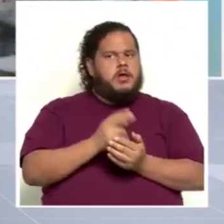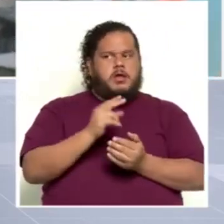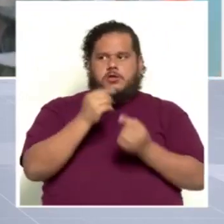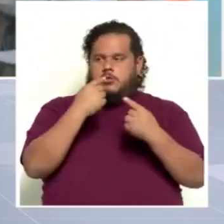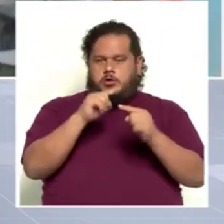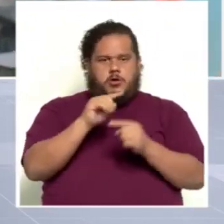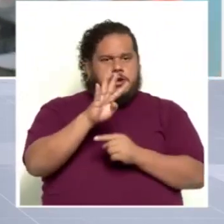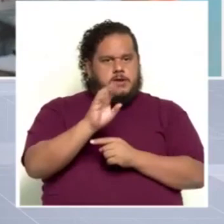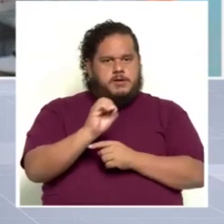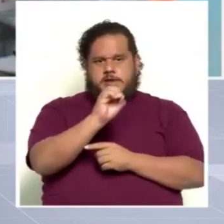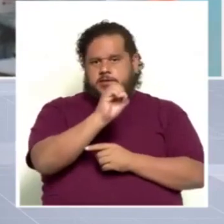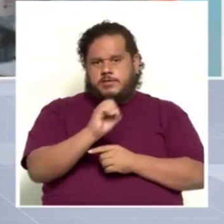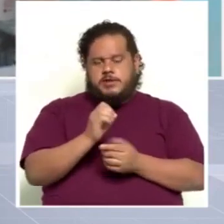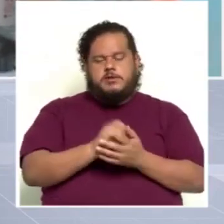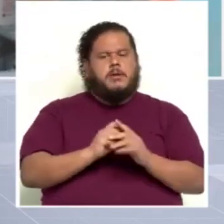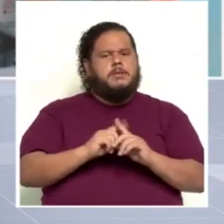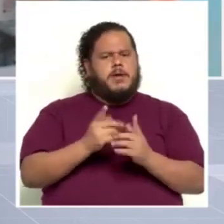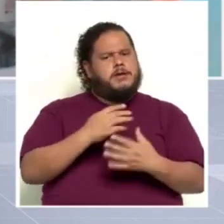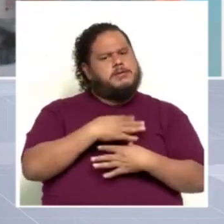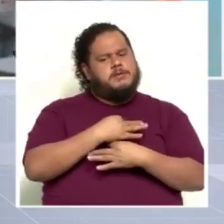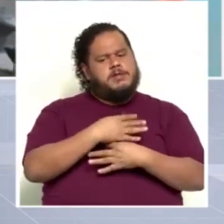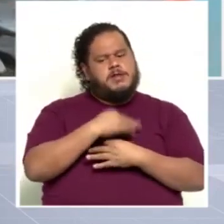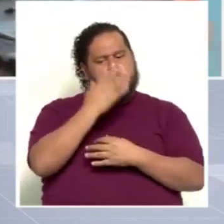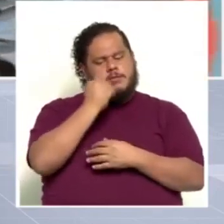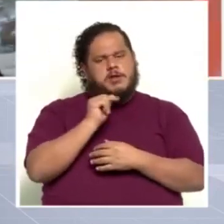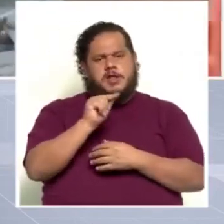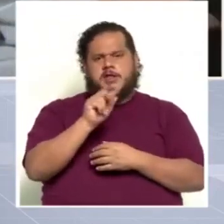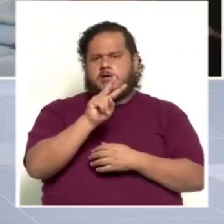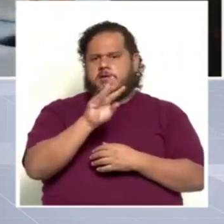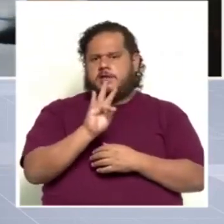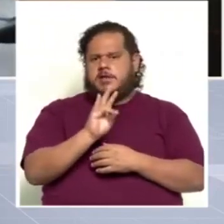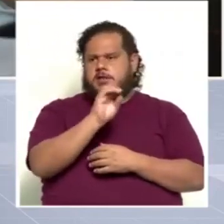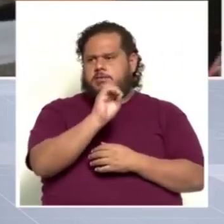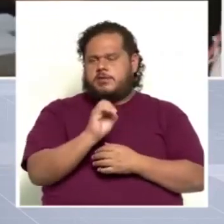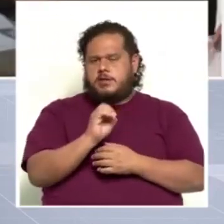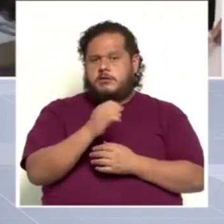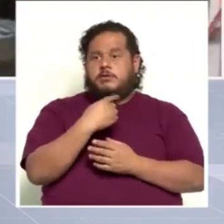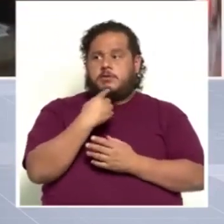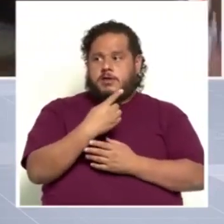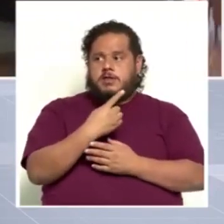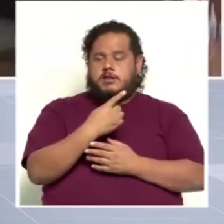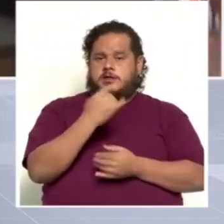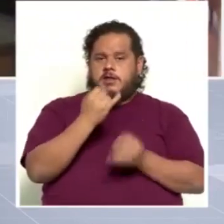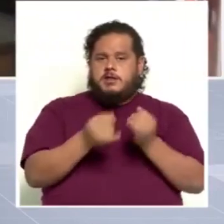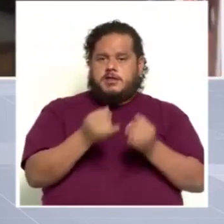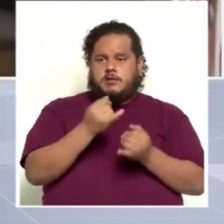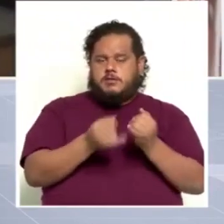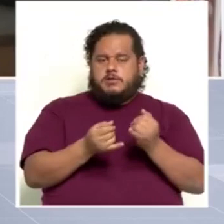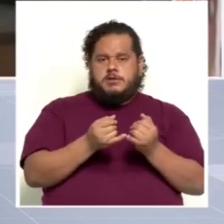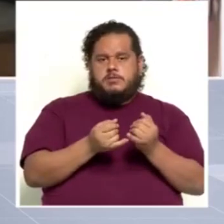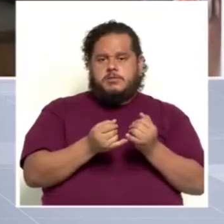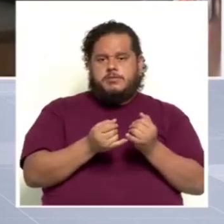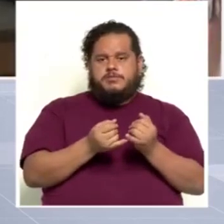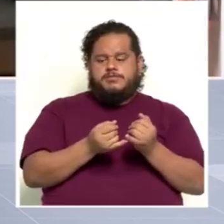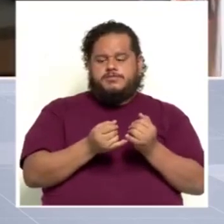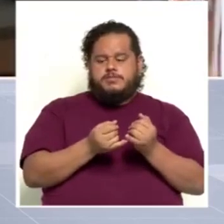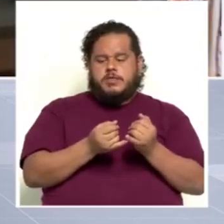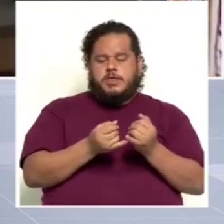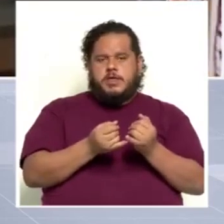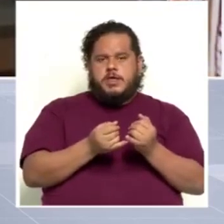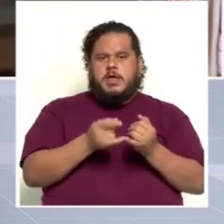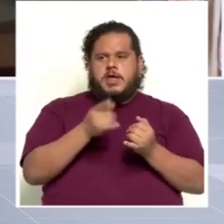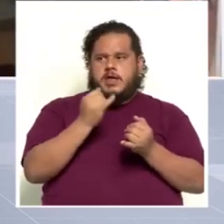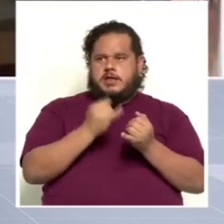el 40%, pero es muy interesante porque ese 27% que dice ese último, esos